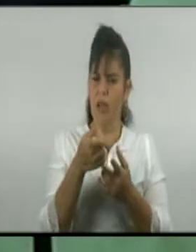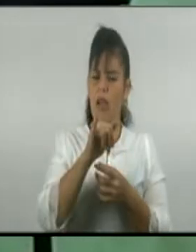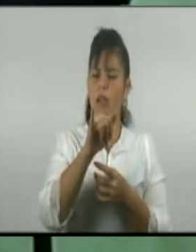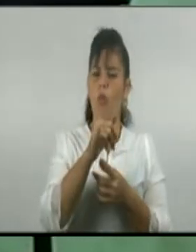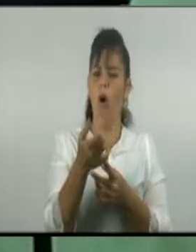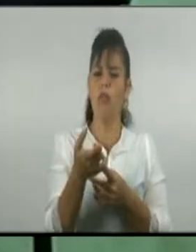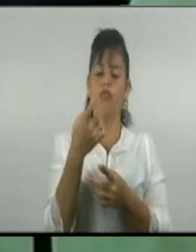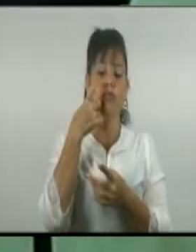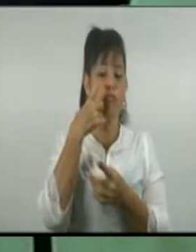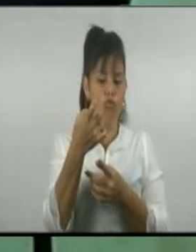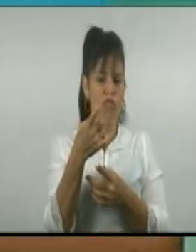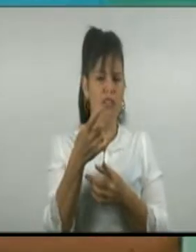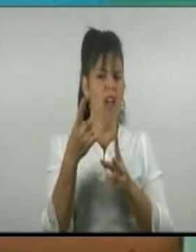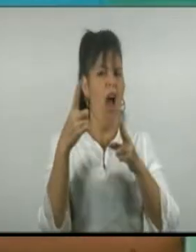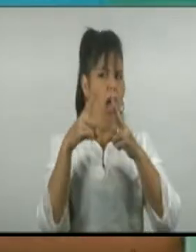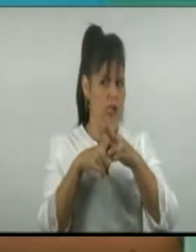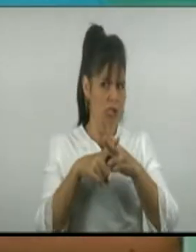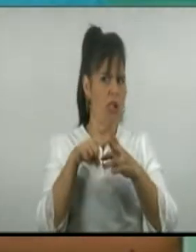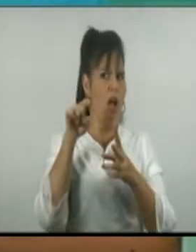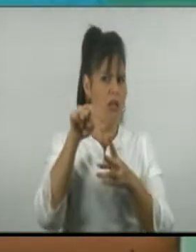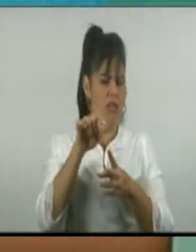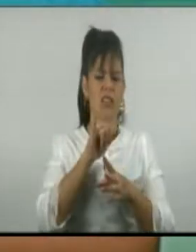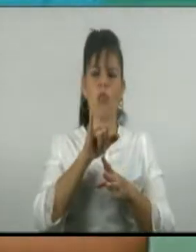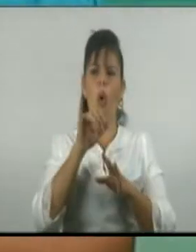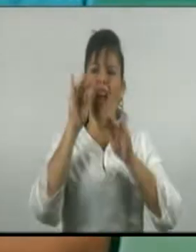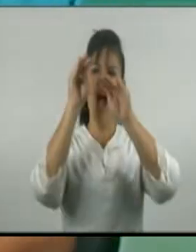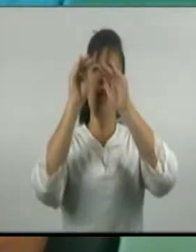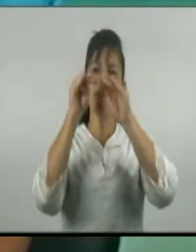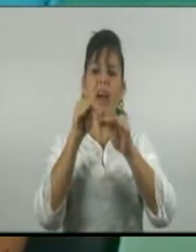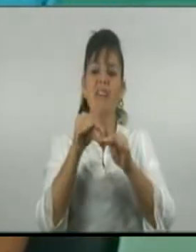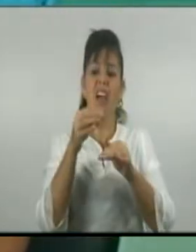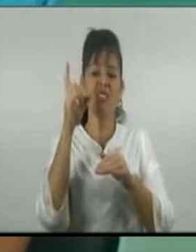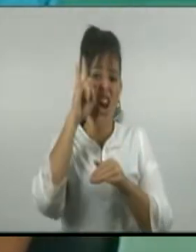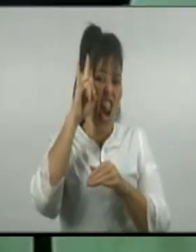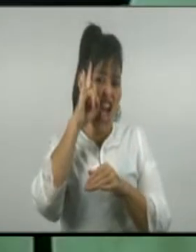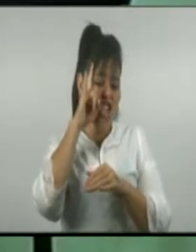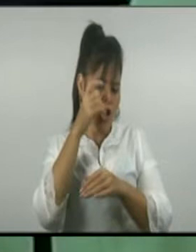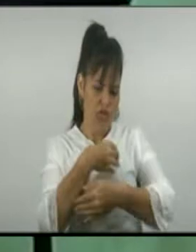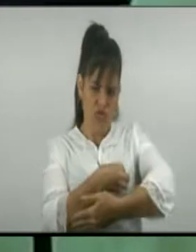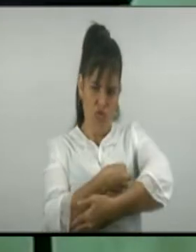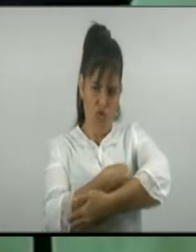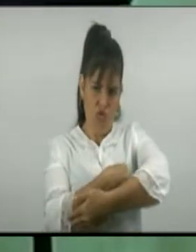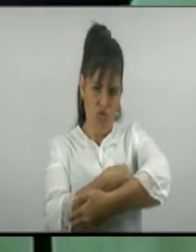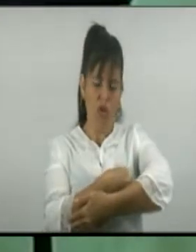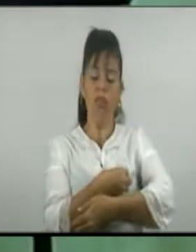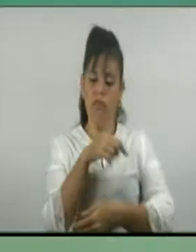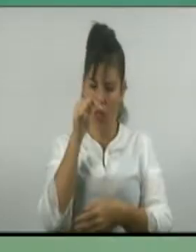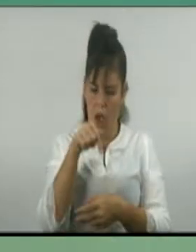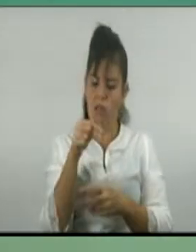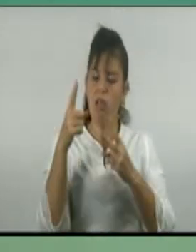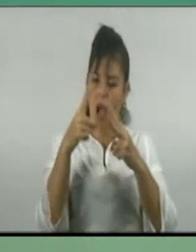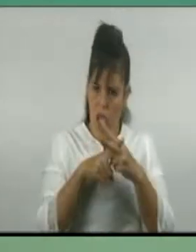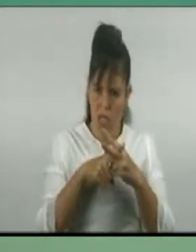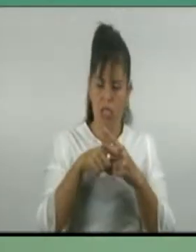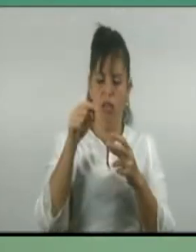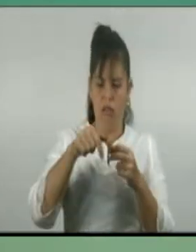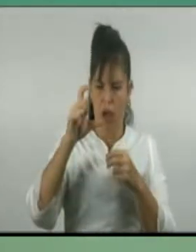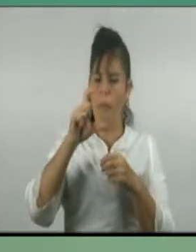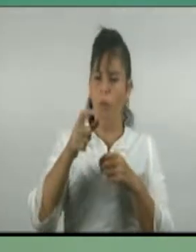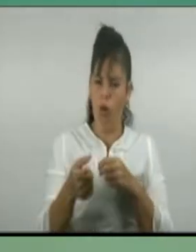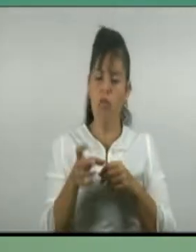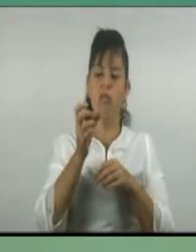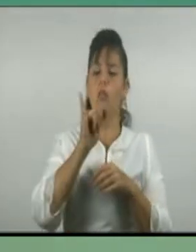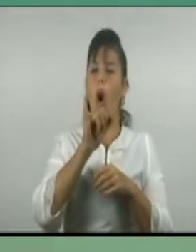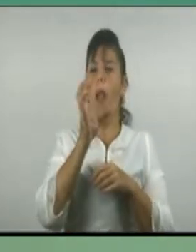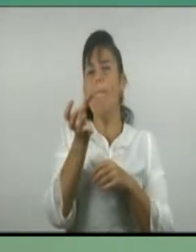de los bancos de leche materna en camagüey cuántos existen existe el banco un banco de leche materna